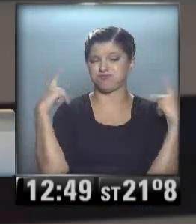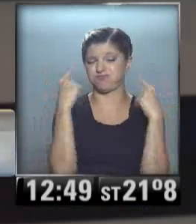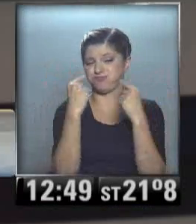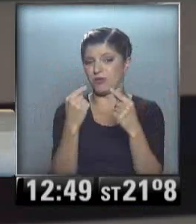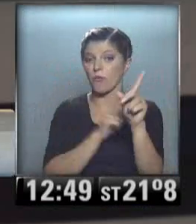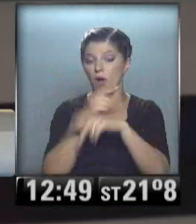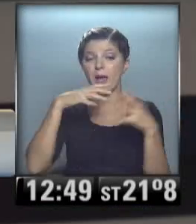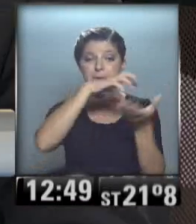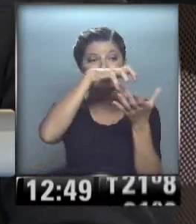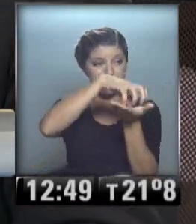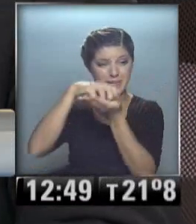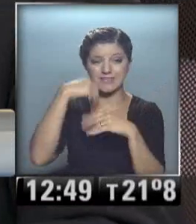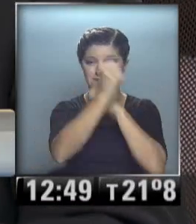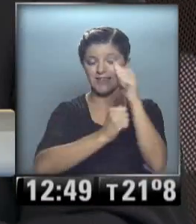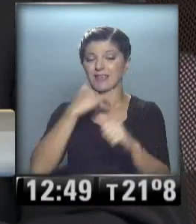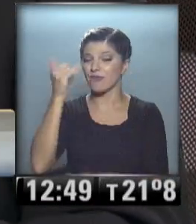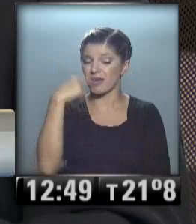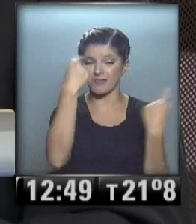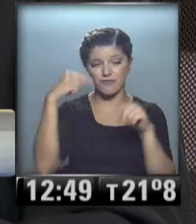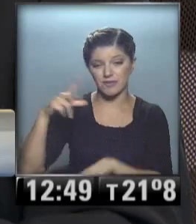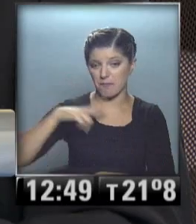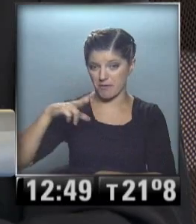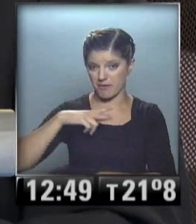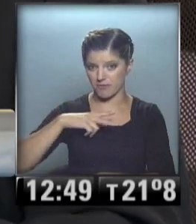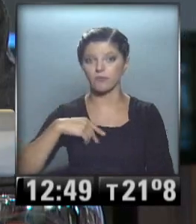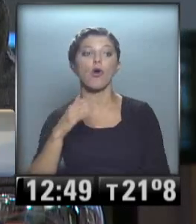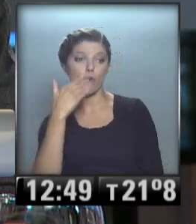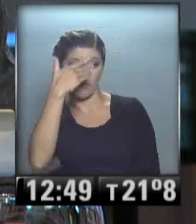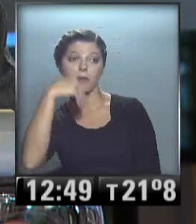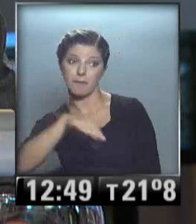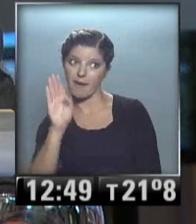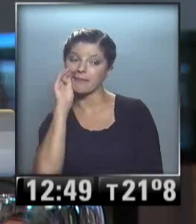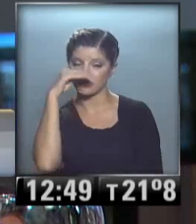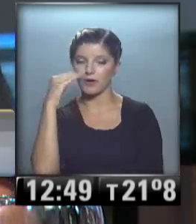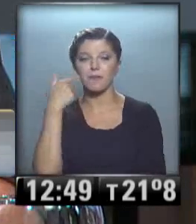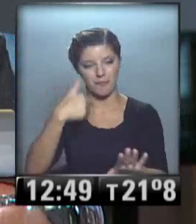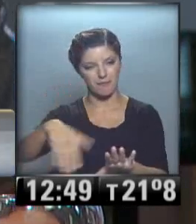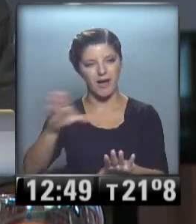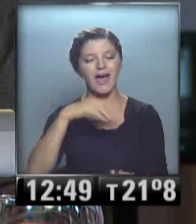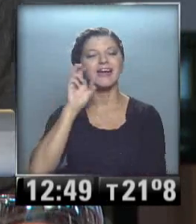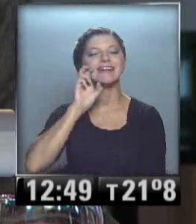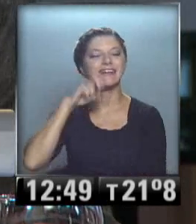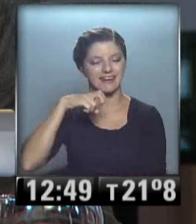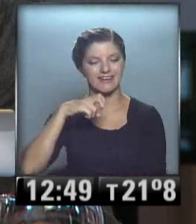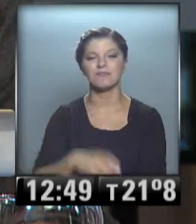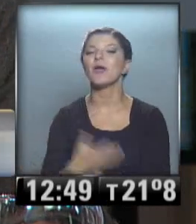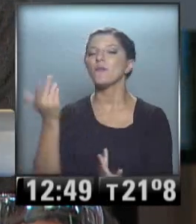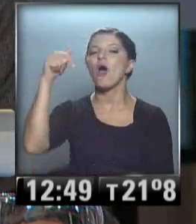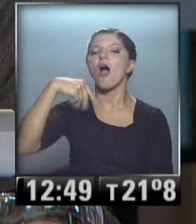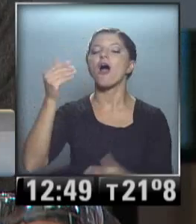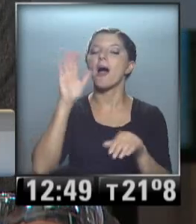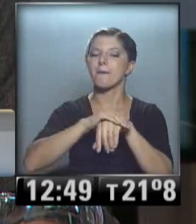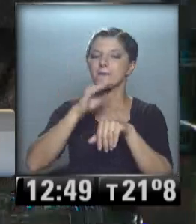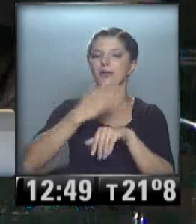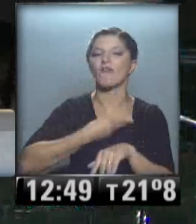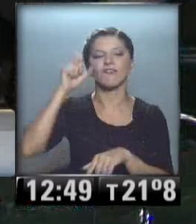empresas telefónicas. O de las petroleras, ya lo vamos a ver cuando hablemos de Nigeria. Claro, exactamente. Claro, vamos a hablar. Bueno, vamos a saludar a nuestro amigo Félix Taylor.